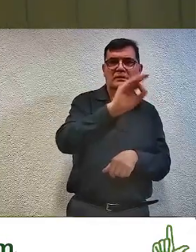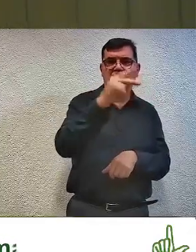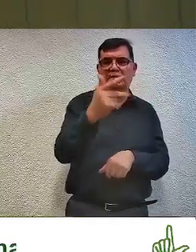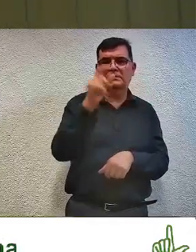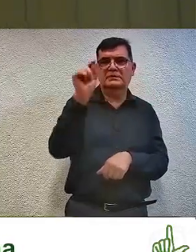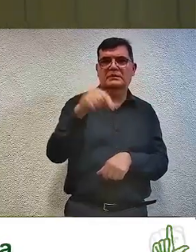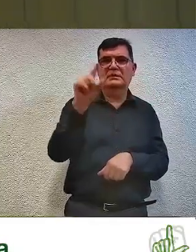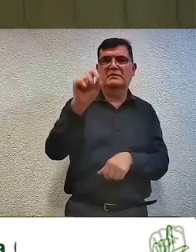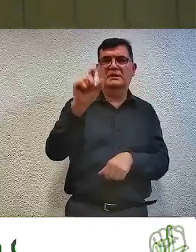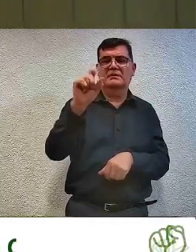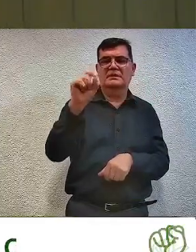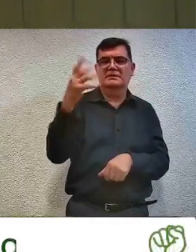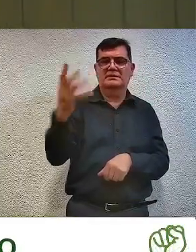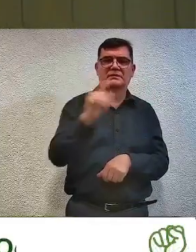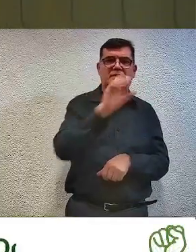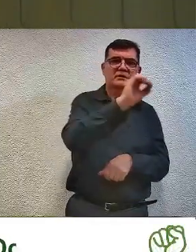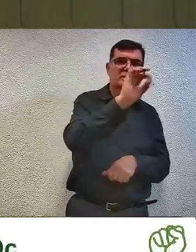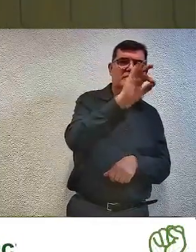048/2025,